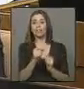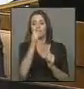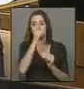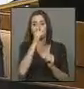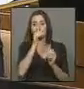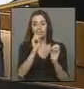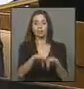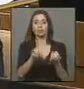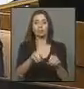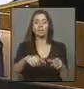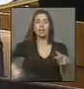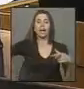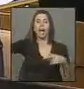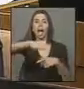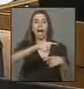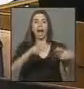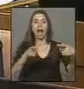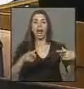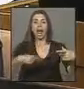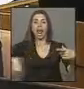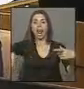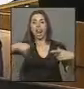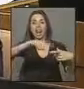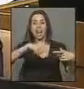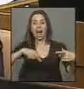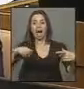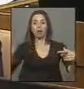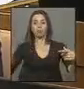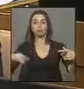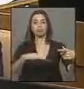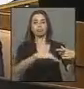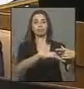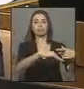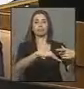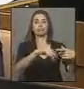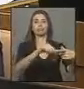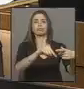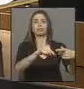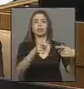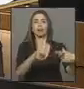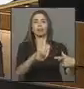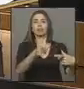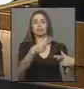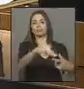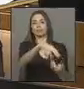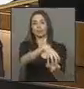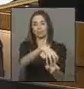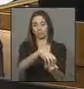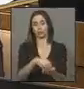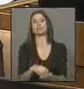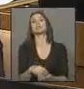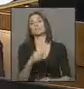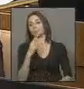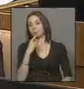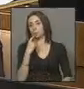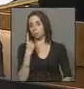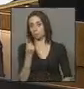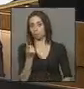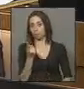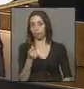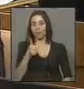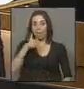residuos en el lago respectivo que pertenece a la Comuna. Por eso hago un llamado al